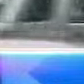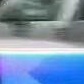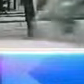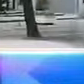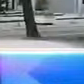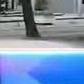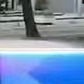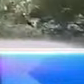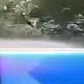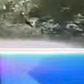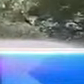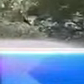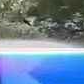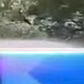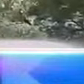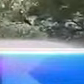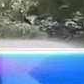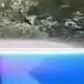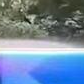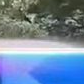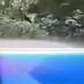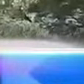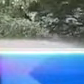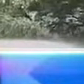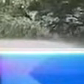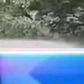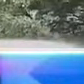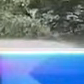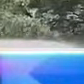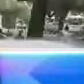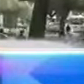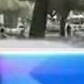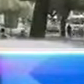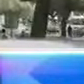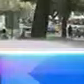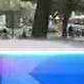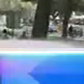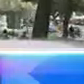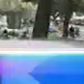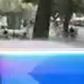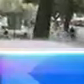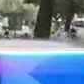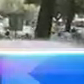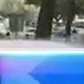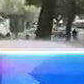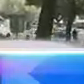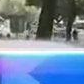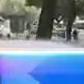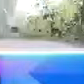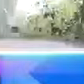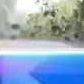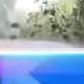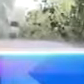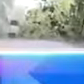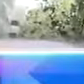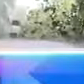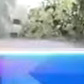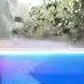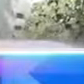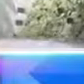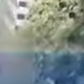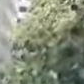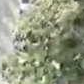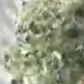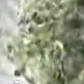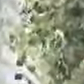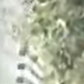ciudadanía está solicitando la poda de árboles en la avenida República al norte de Quito. Está un poquito crecido sus árboles. Algo crecido. En vivo